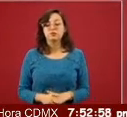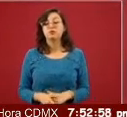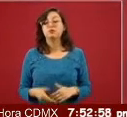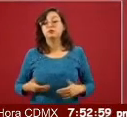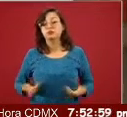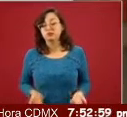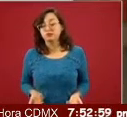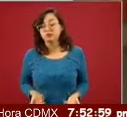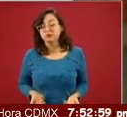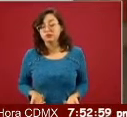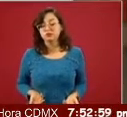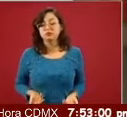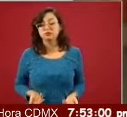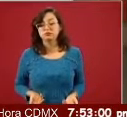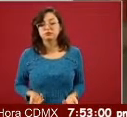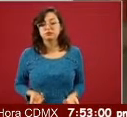es,